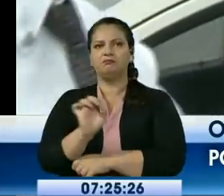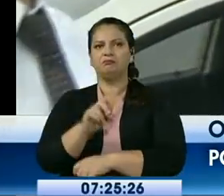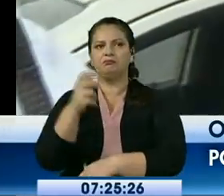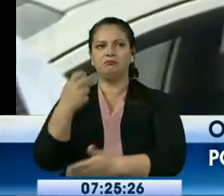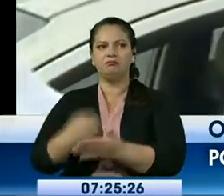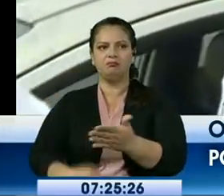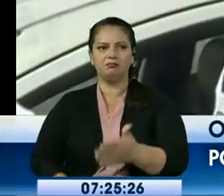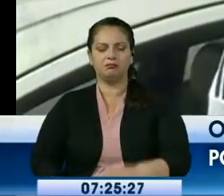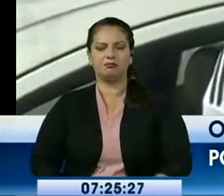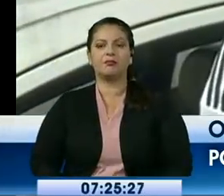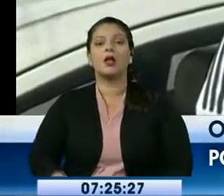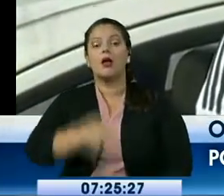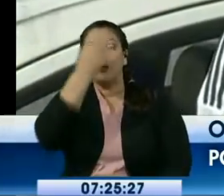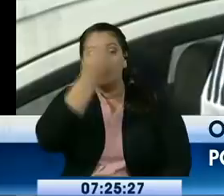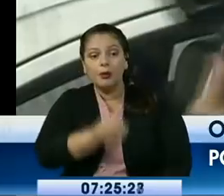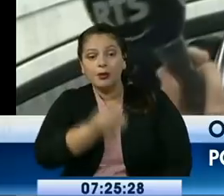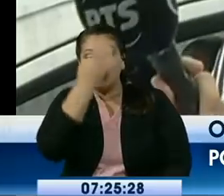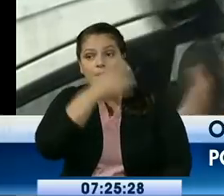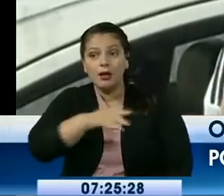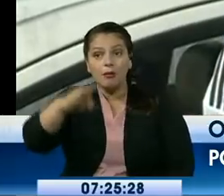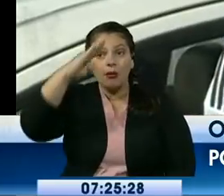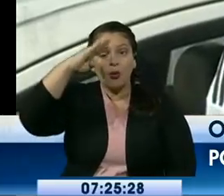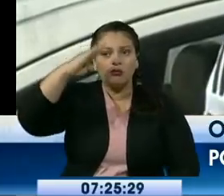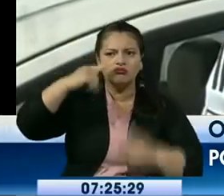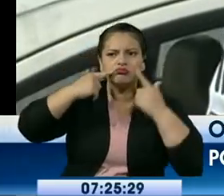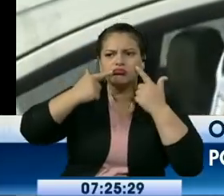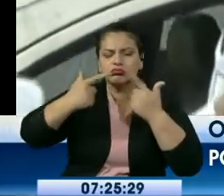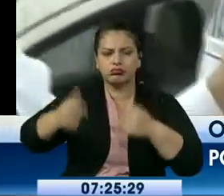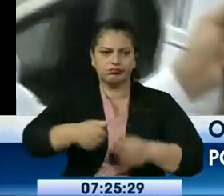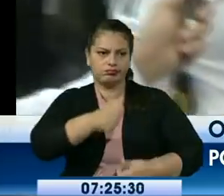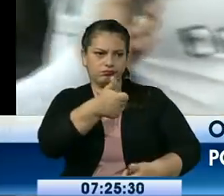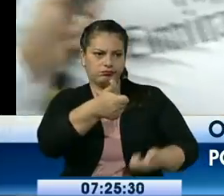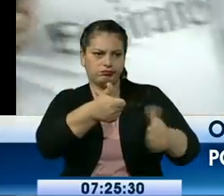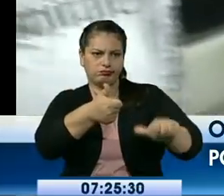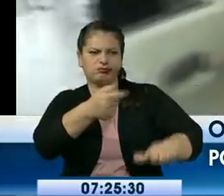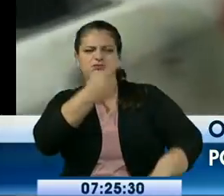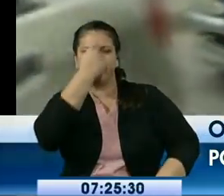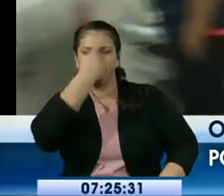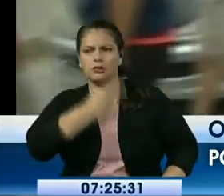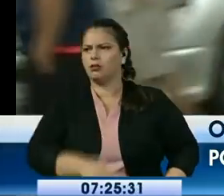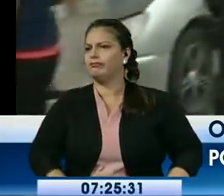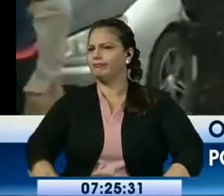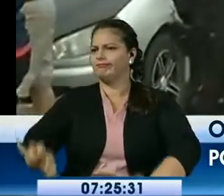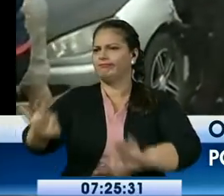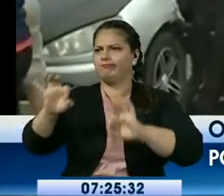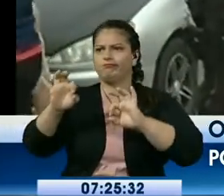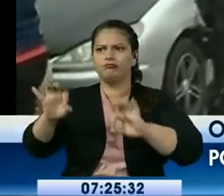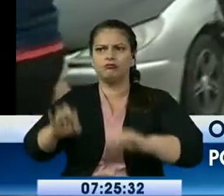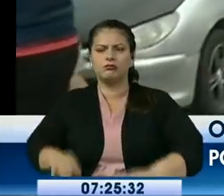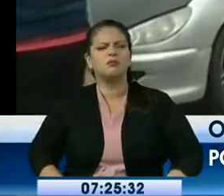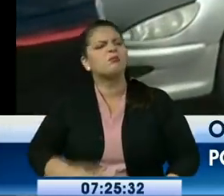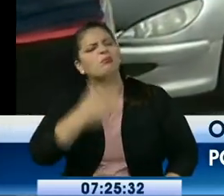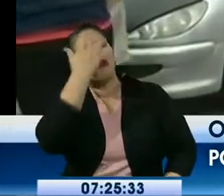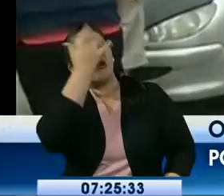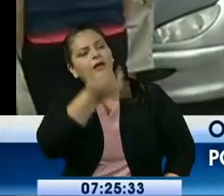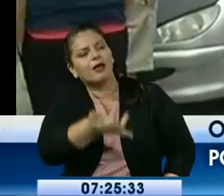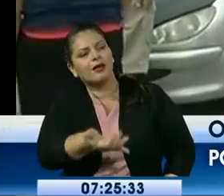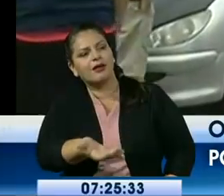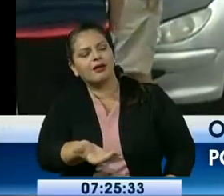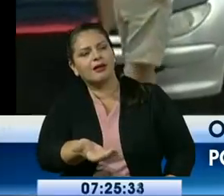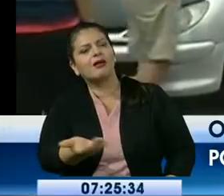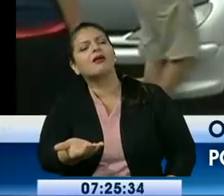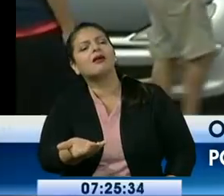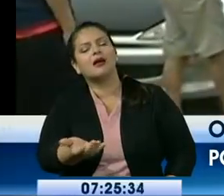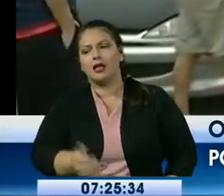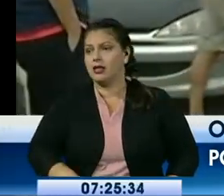ser todos los días y en todos los lugares. ¿Por qué? Por la inseguridad que hay, pues, diariamente, tantas cosas que pasan. Está excelente que esto lo realicen todos